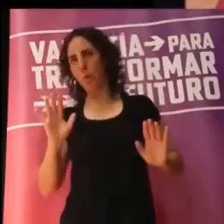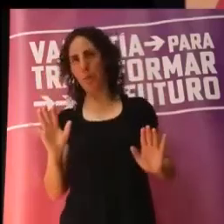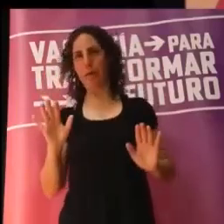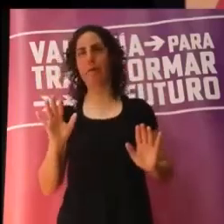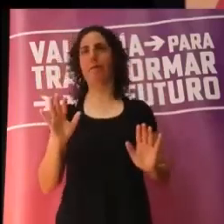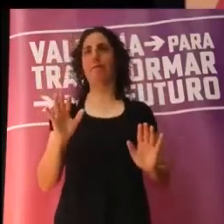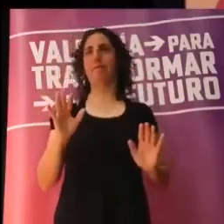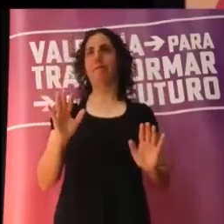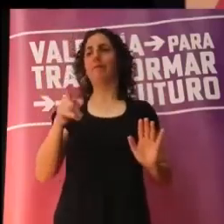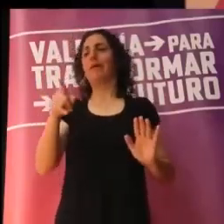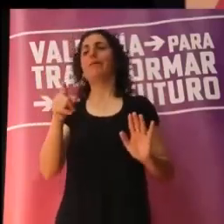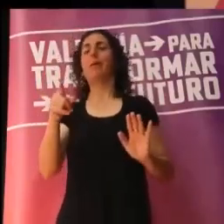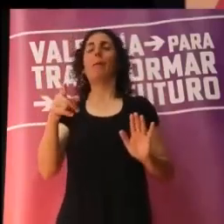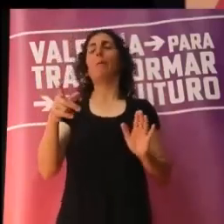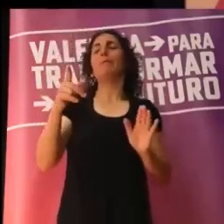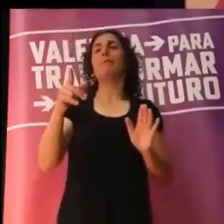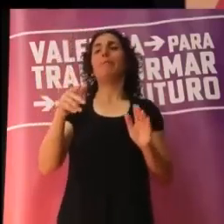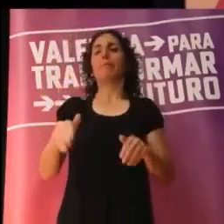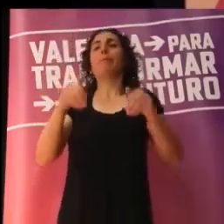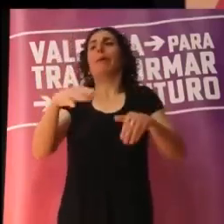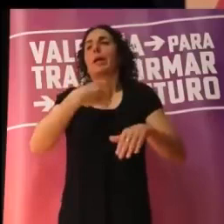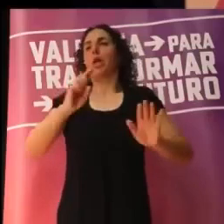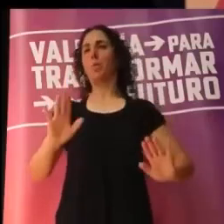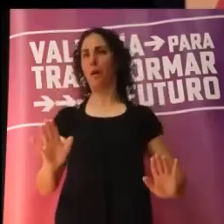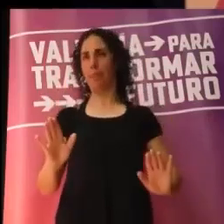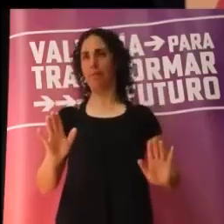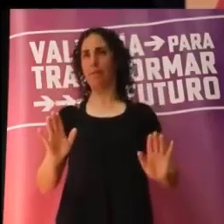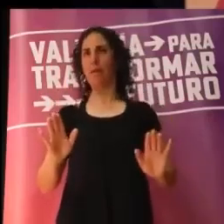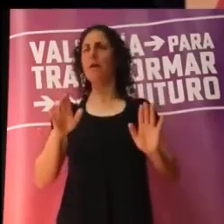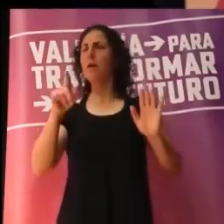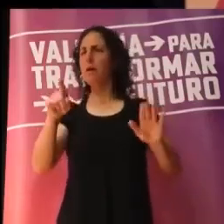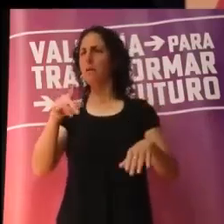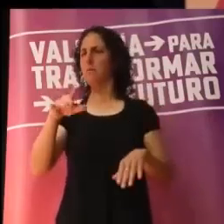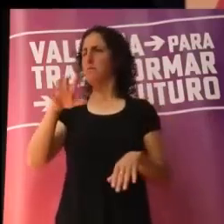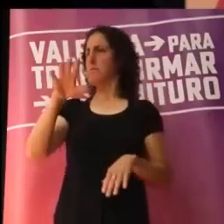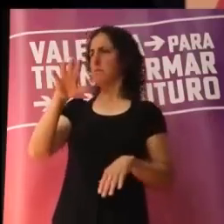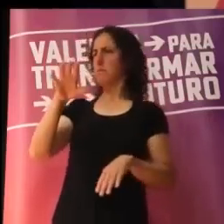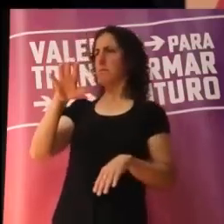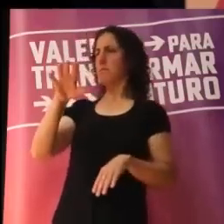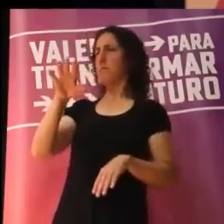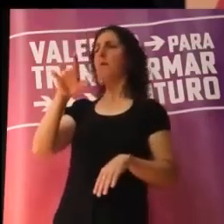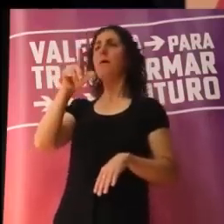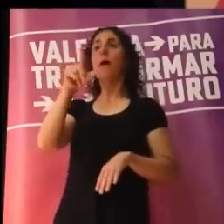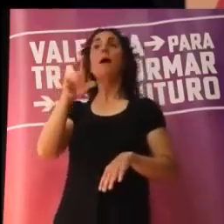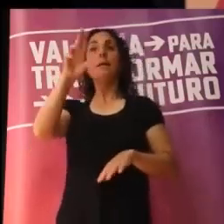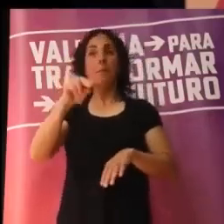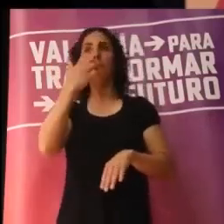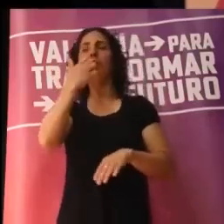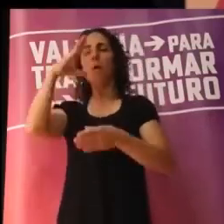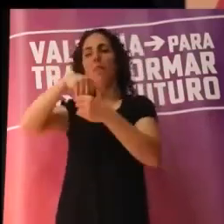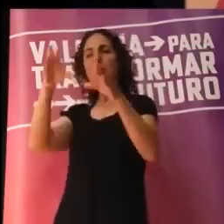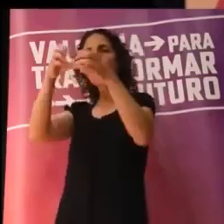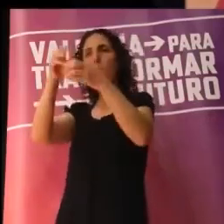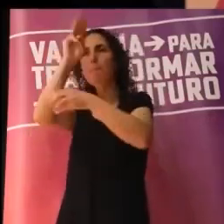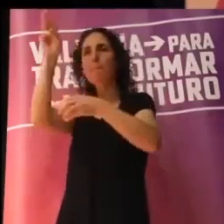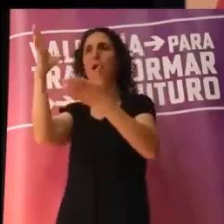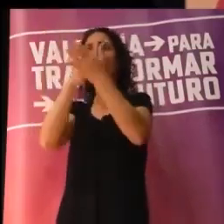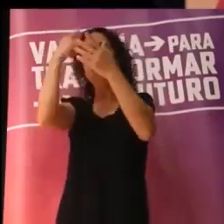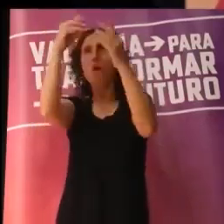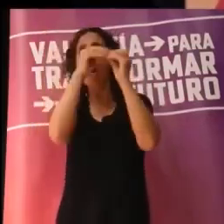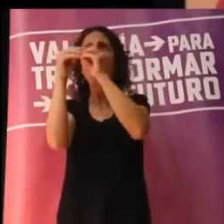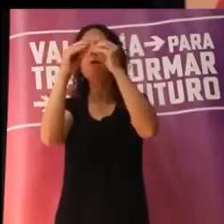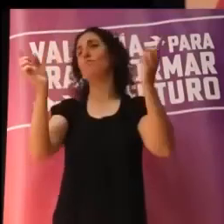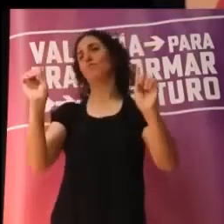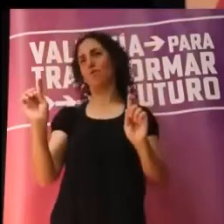dejándoles fuera de la competición. Esto no es anecdótico, como tampoco lo es que haya diferencias de criterio dentro del PP. El asunto clave no